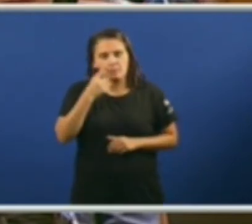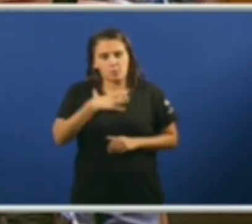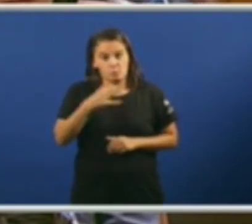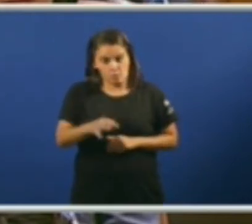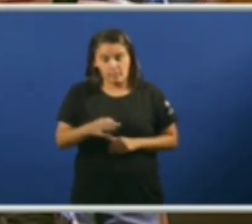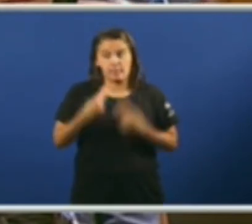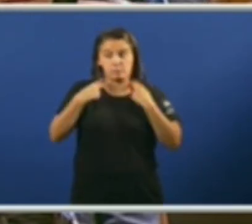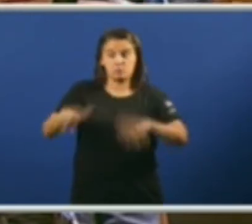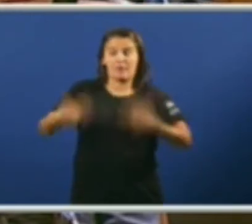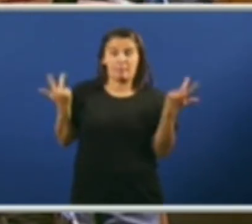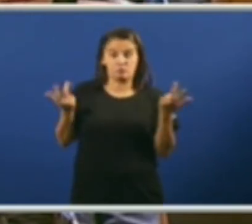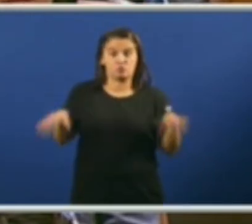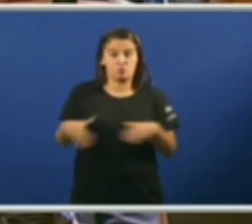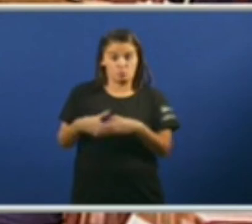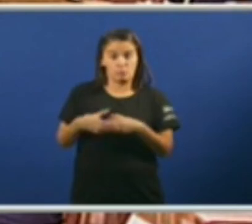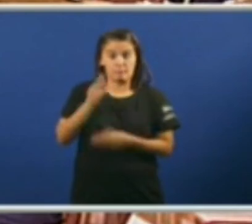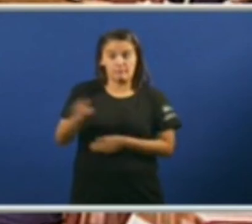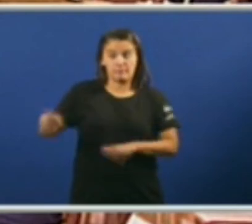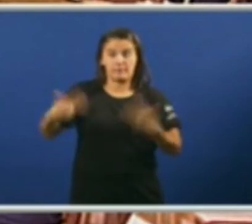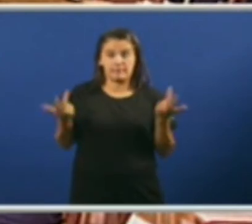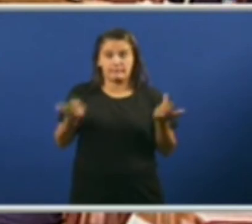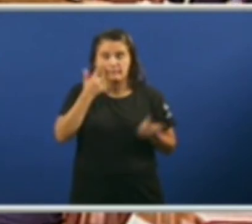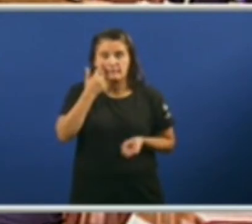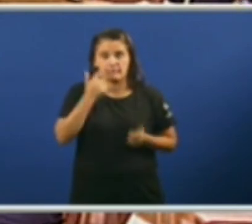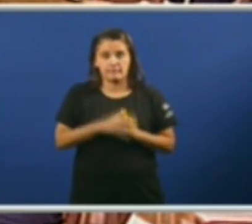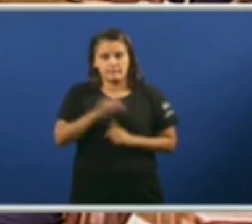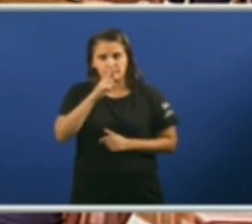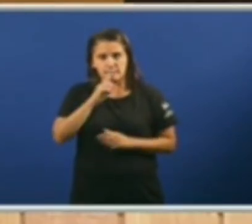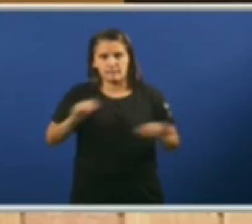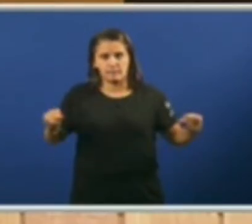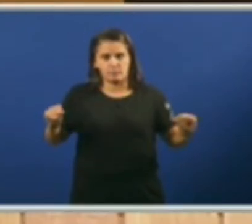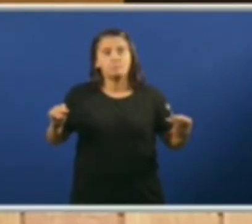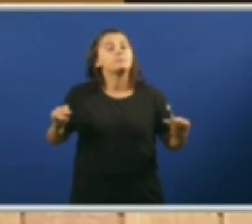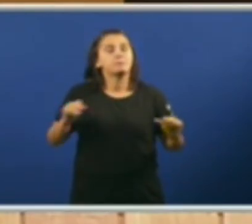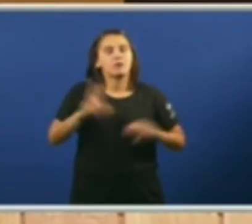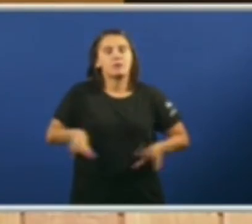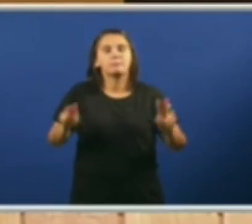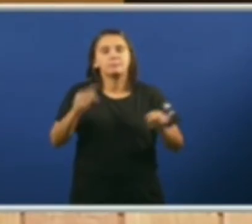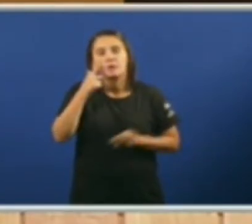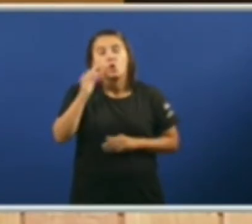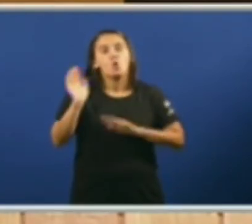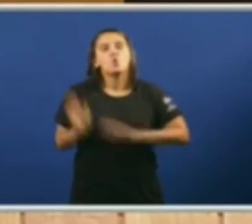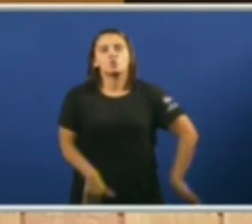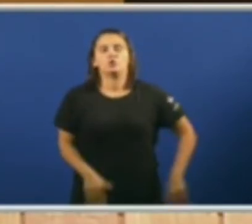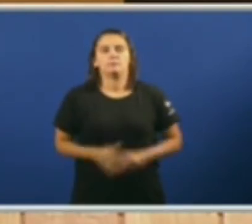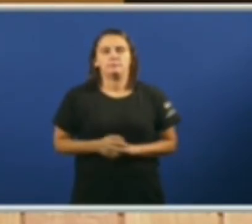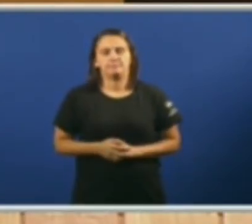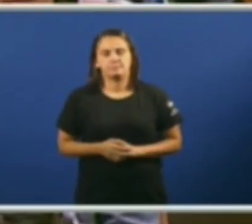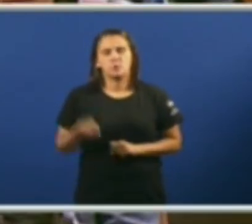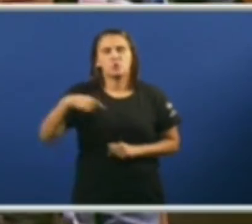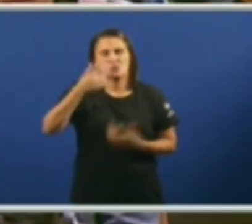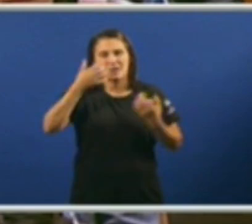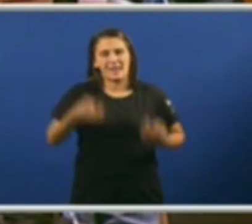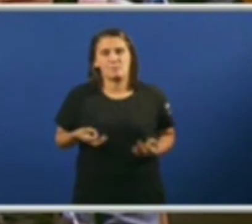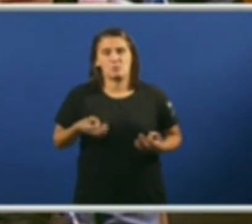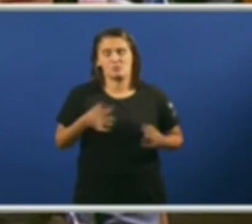deixan os deputados e deputadas do Partido Popular... Silencio, por favor. Remate, señora Pontón. E, por último, nós creemos